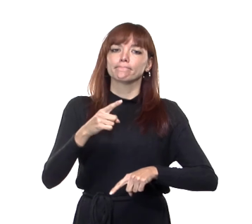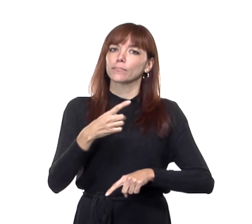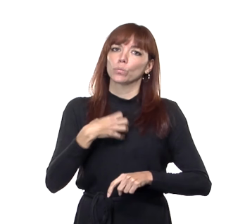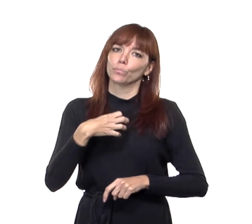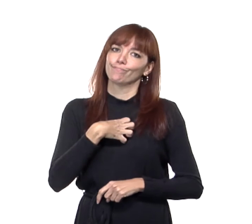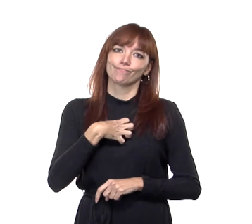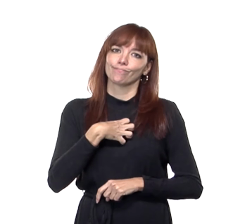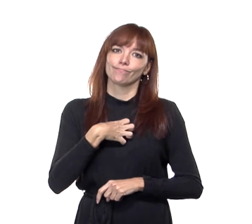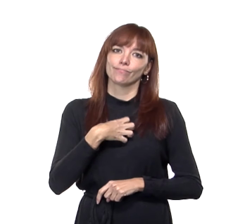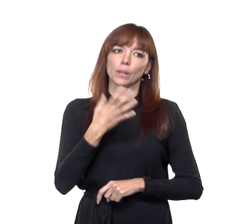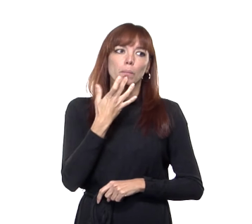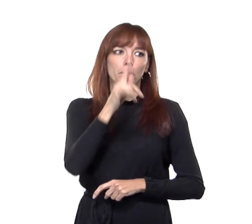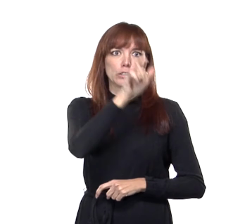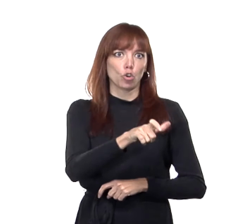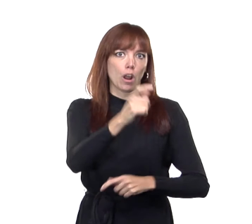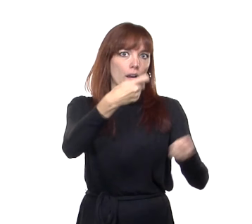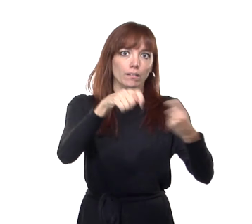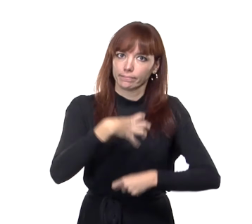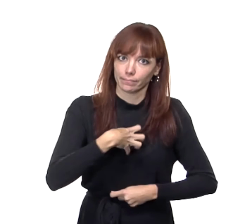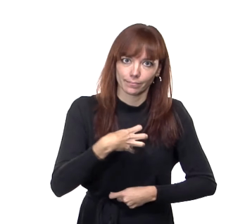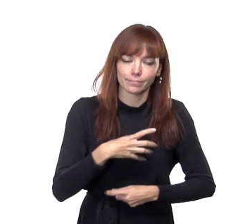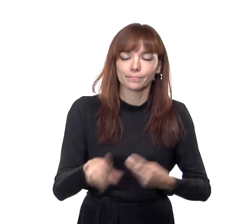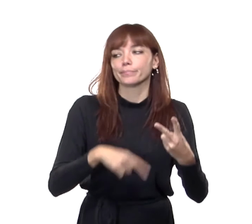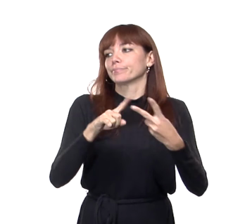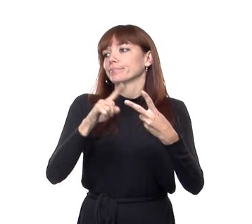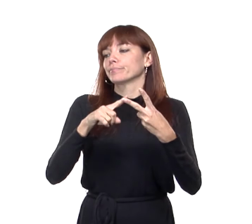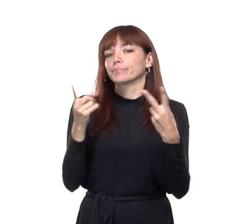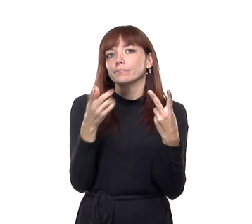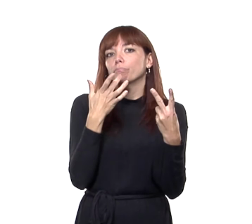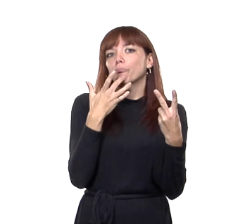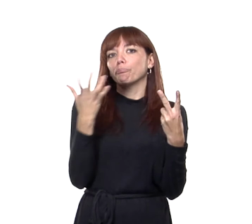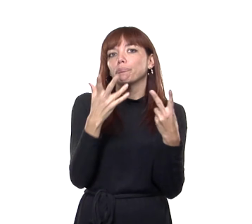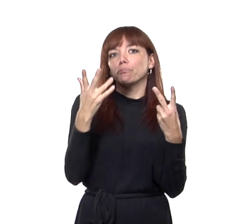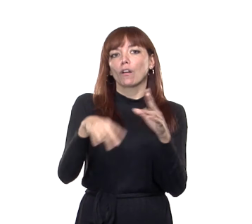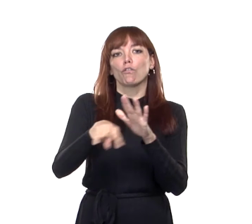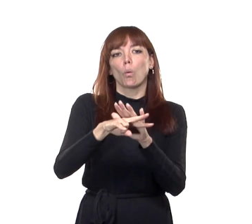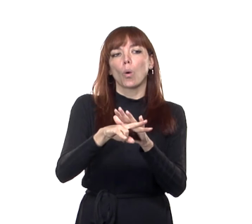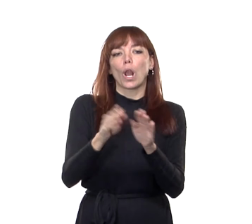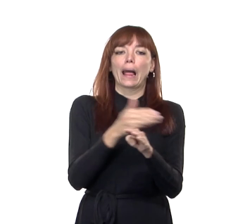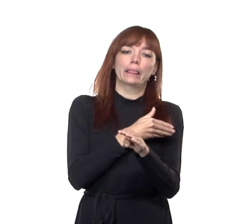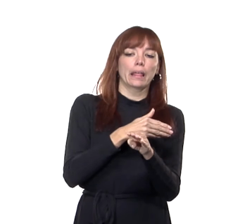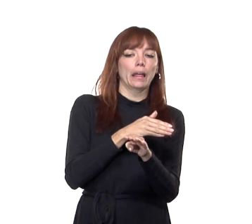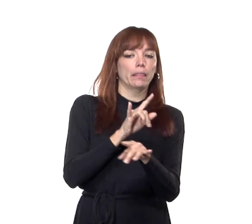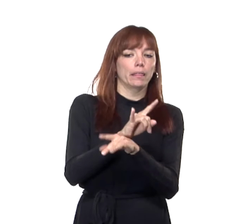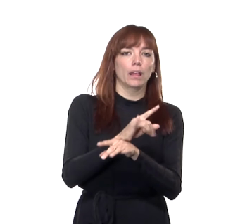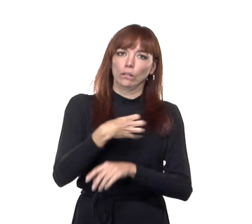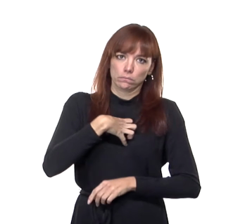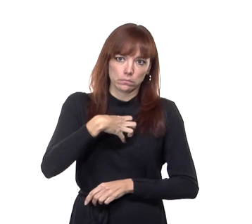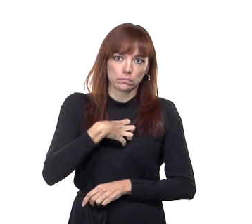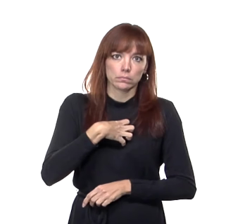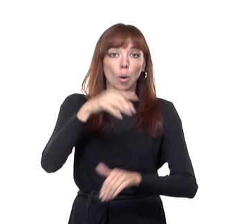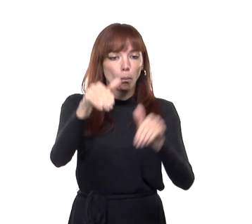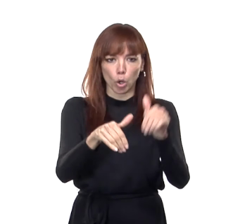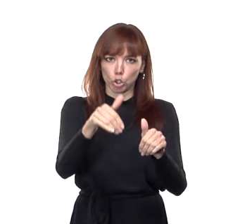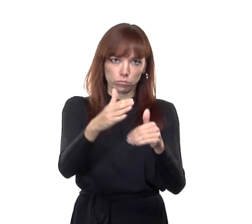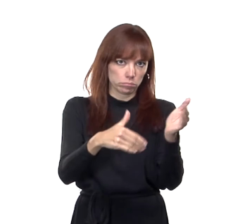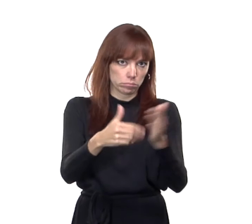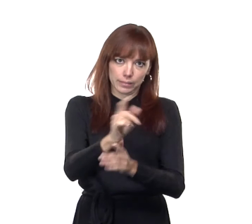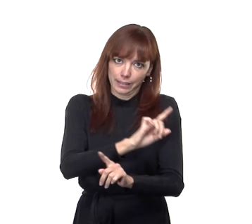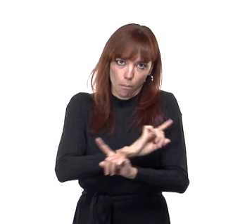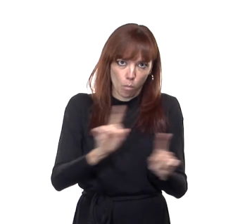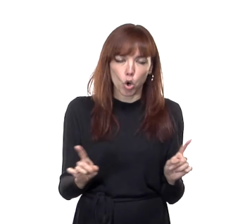vendemos ni compramos a las personas no vendemos ni compramos el resultado del partido de fútbol no vendemos ni compramos votos y por las